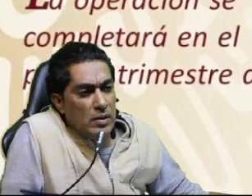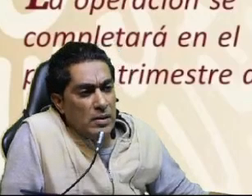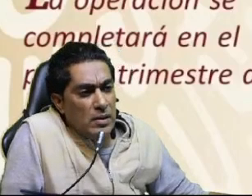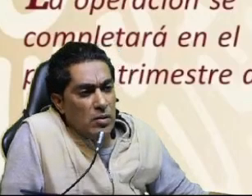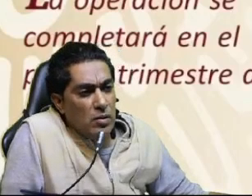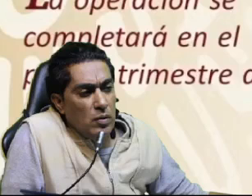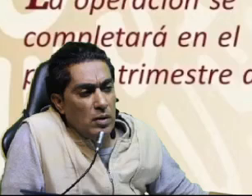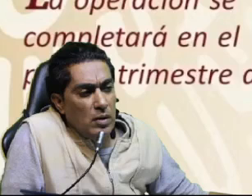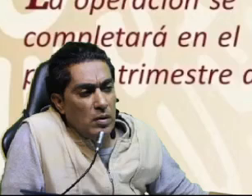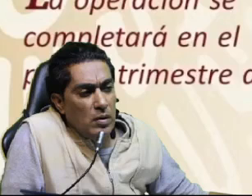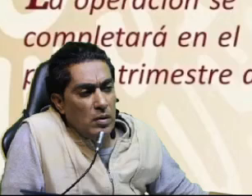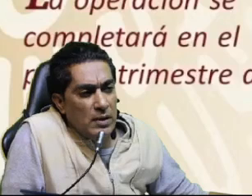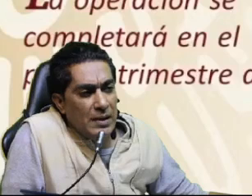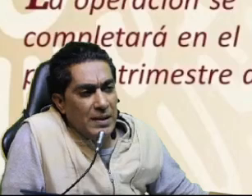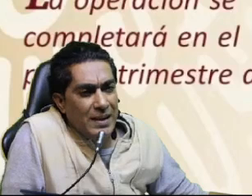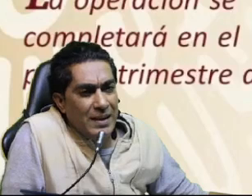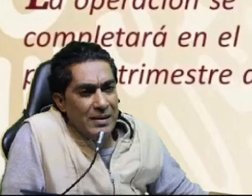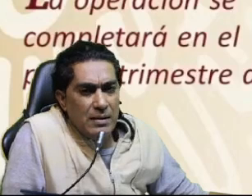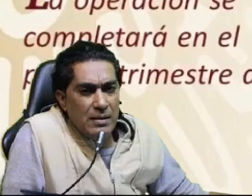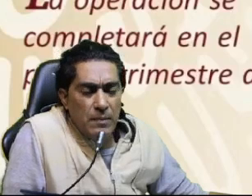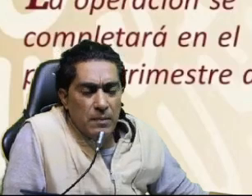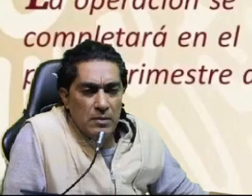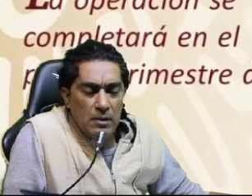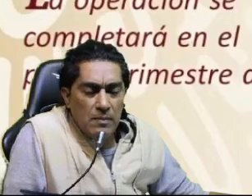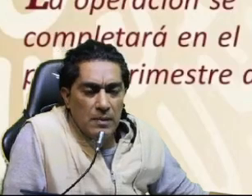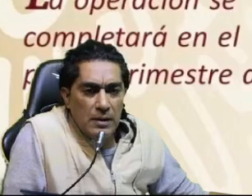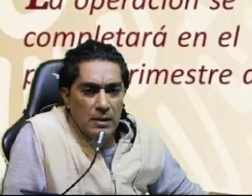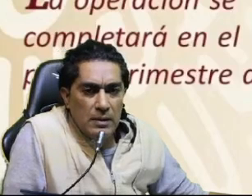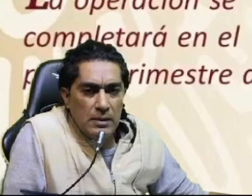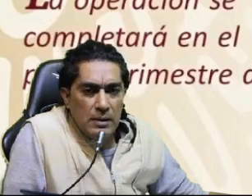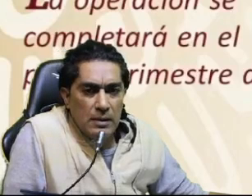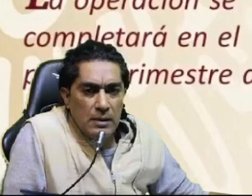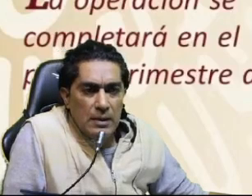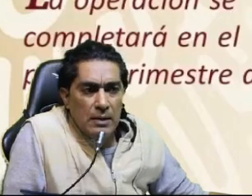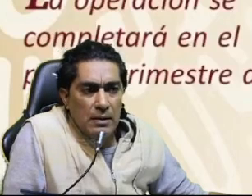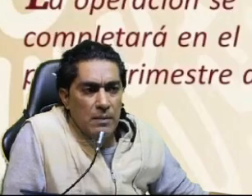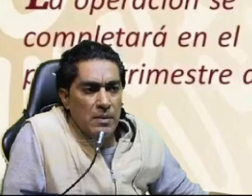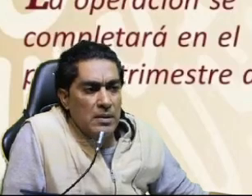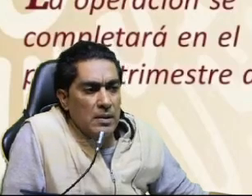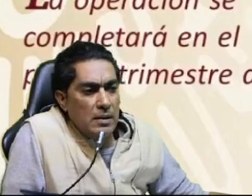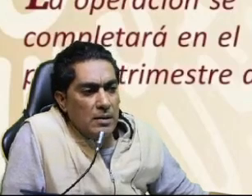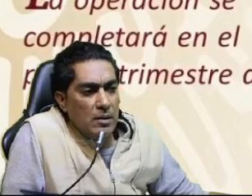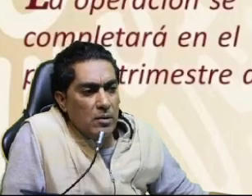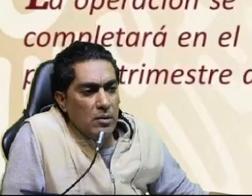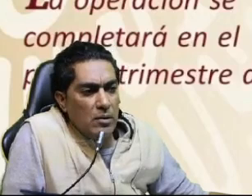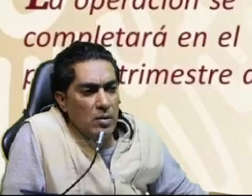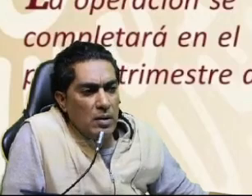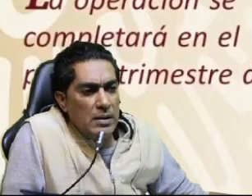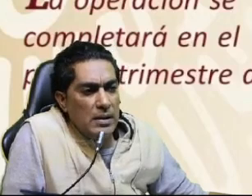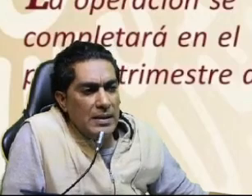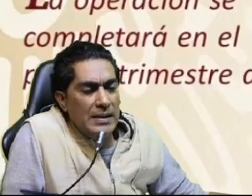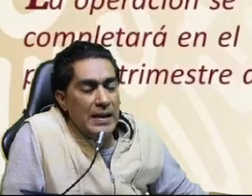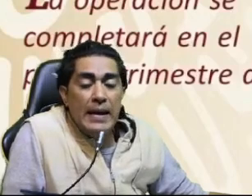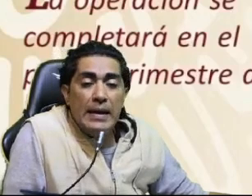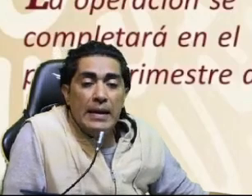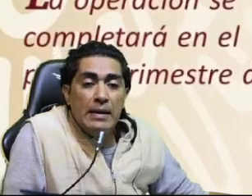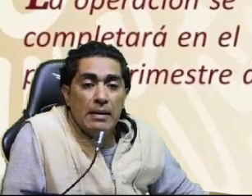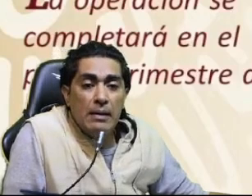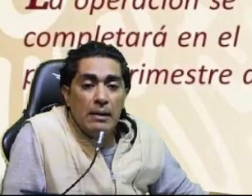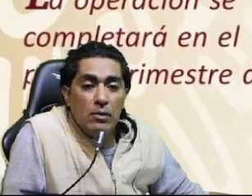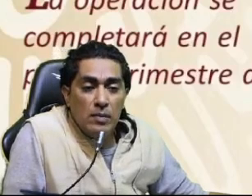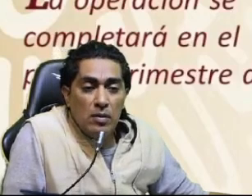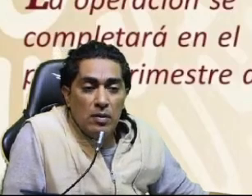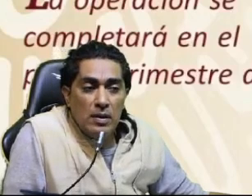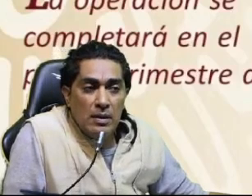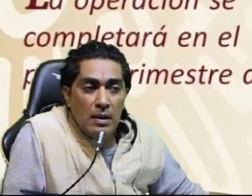los ensayos no incluyen a menores de edad ni a personas embarazadas. También se ha registrado un menor incidencia en